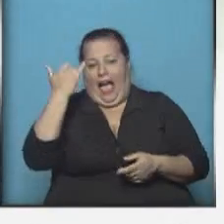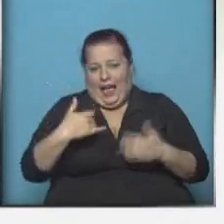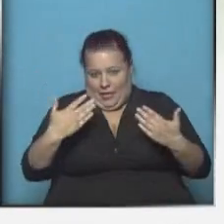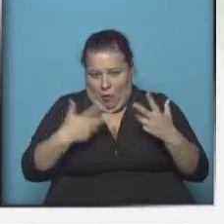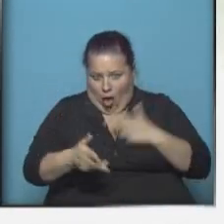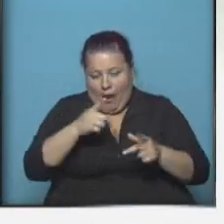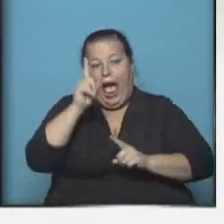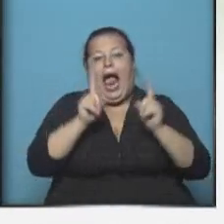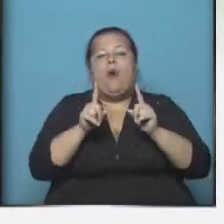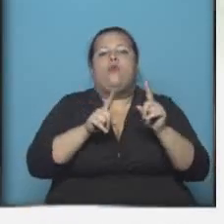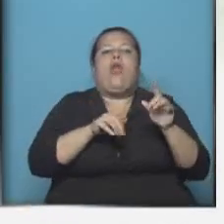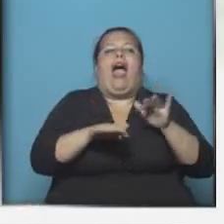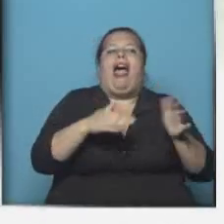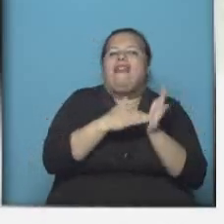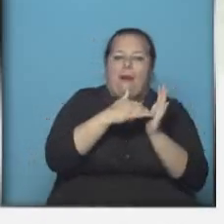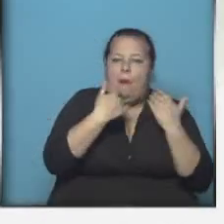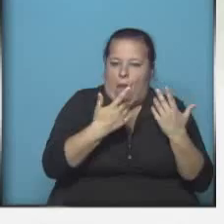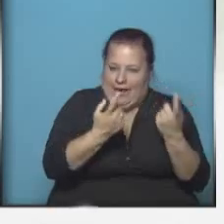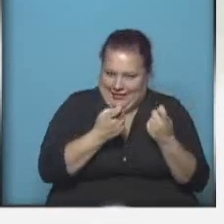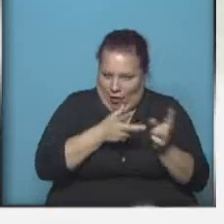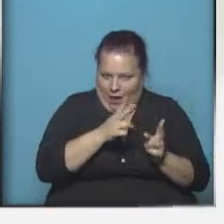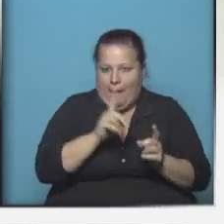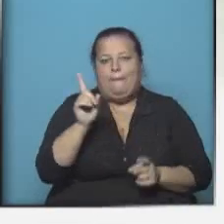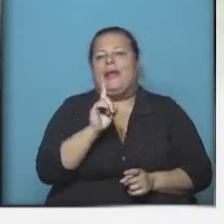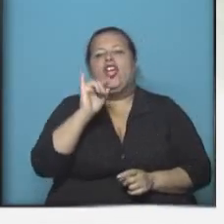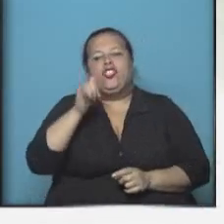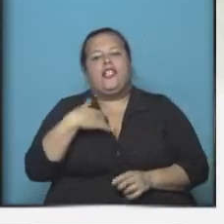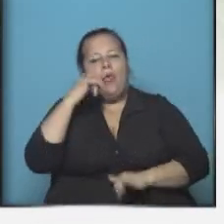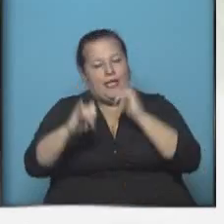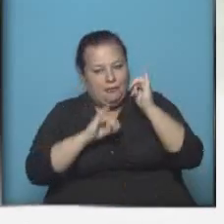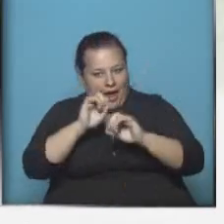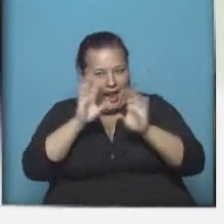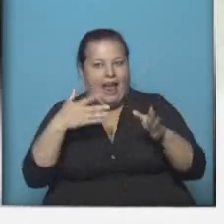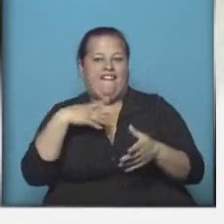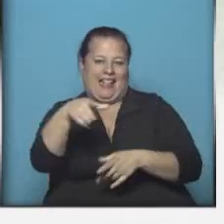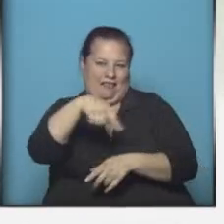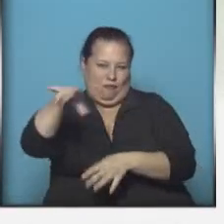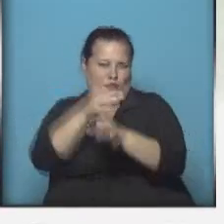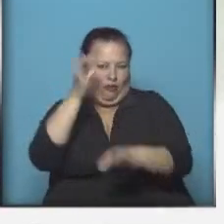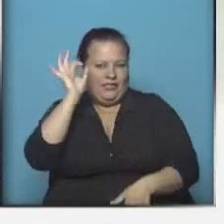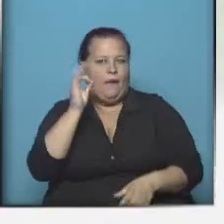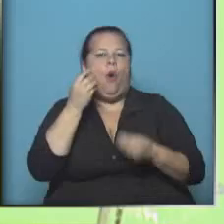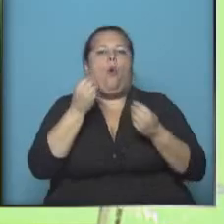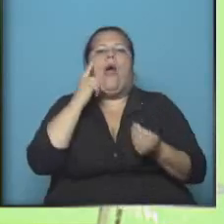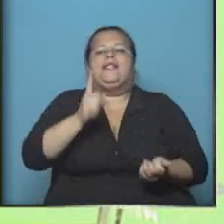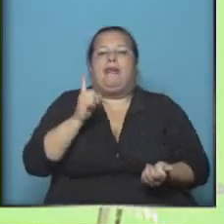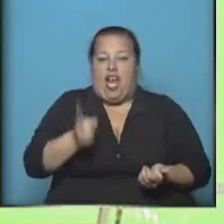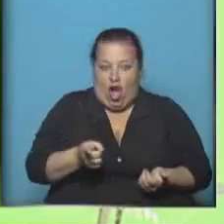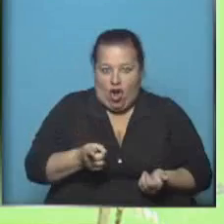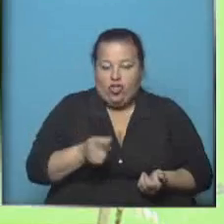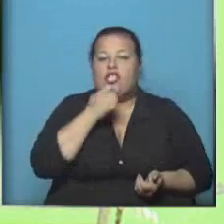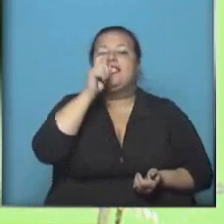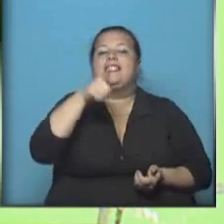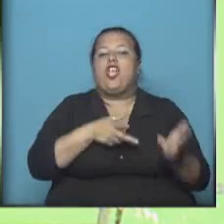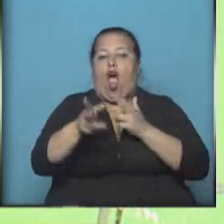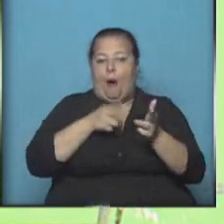exista frente a determinadas circunstancias, pero no podemos dejar de mencionar, y ya vamos a hablar con los especialistas, acerca de cuáles son los riesgos que implica